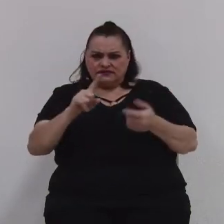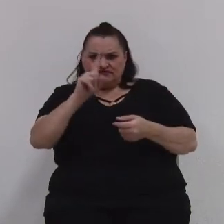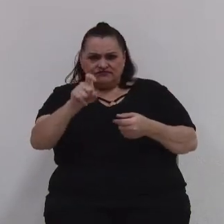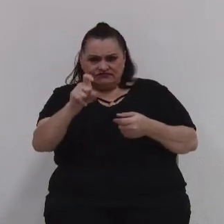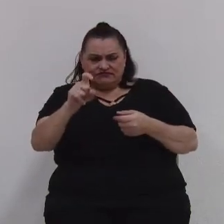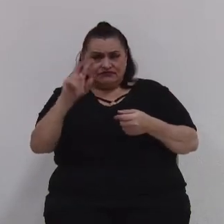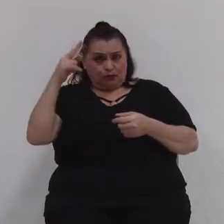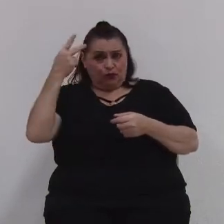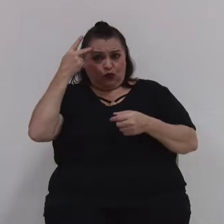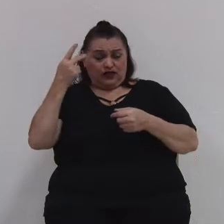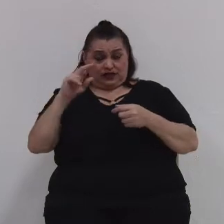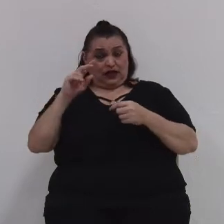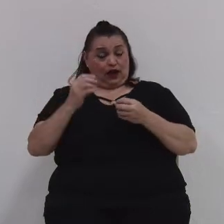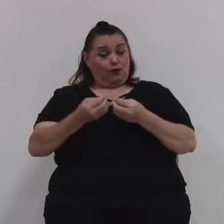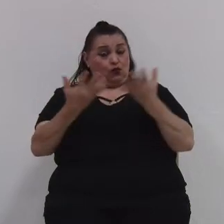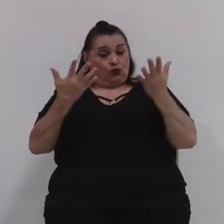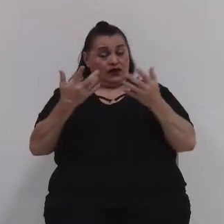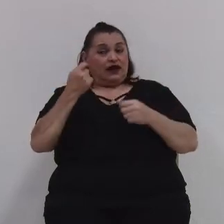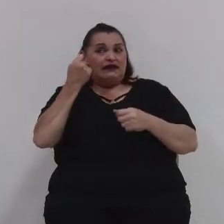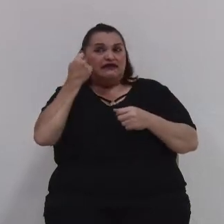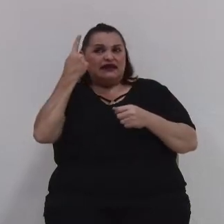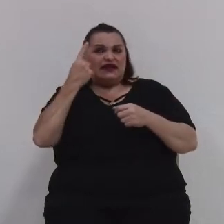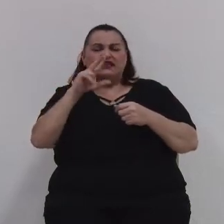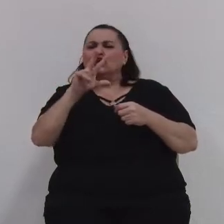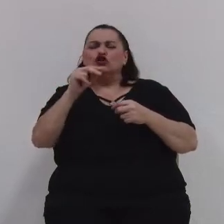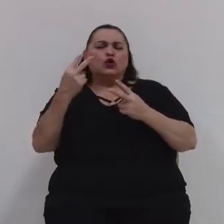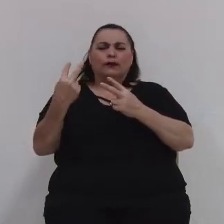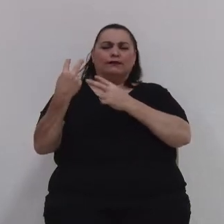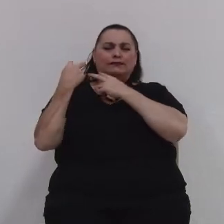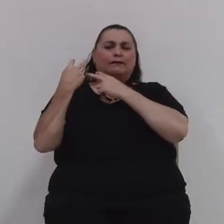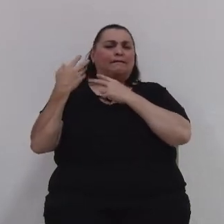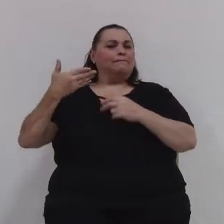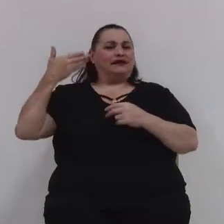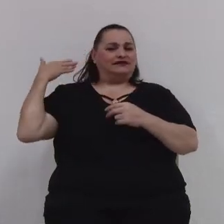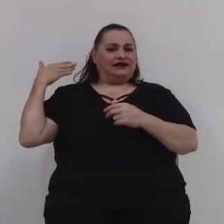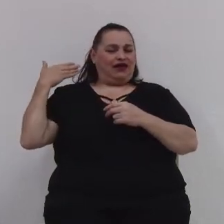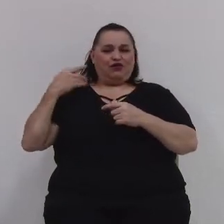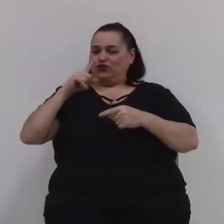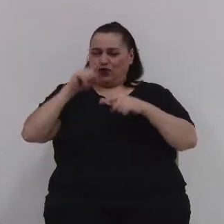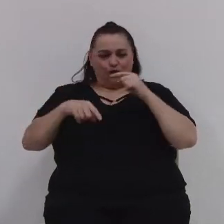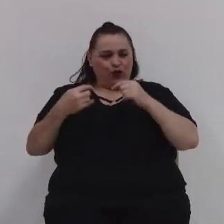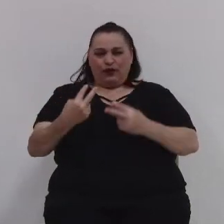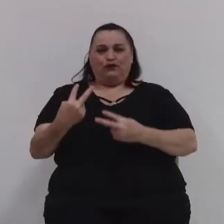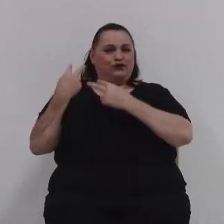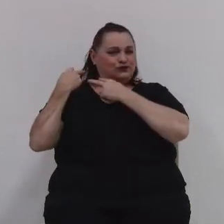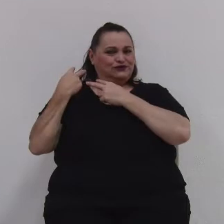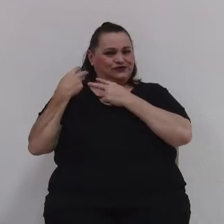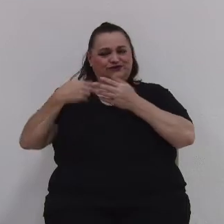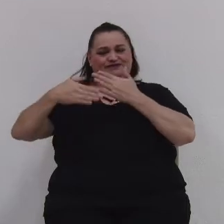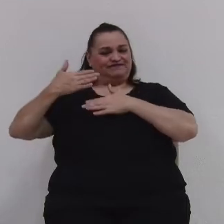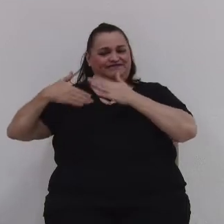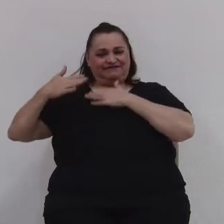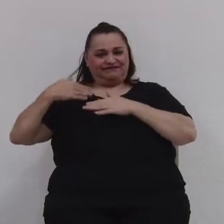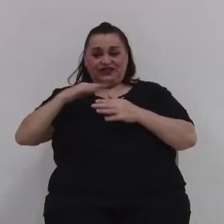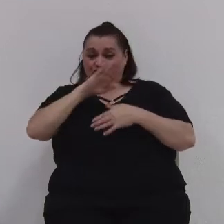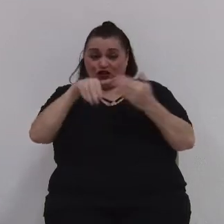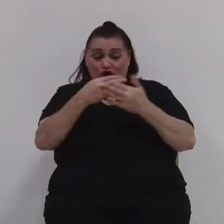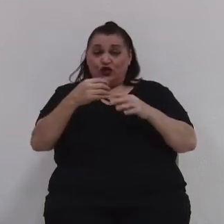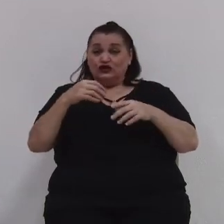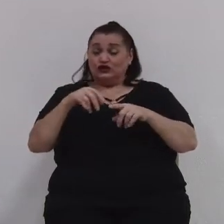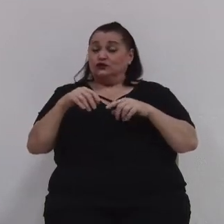política pública ha entendido que no se trata de volver al pasado y de que no hay vuelta atrás, y que entonces estamos viviendo una situación de una